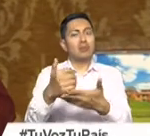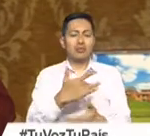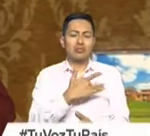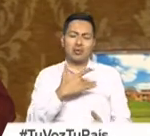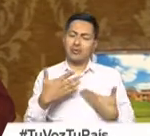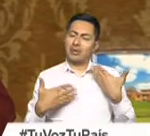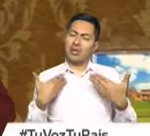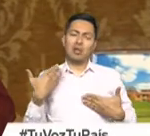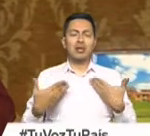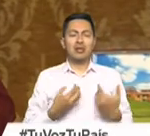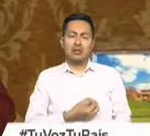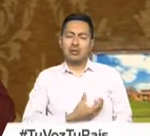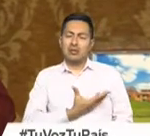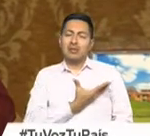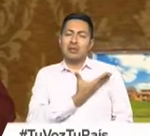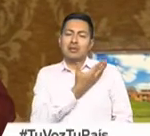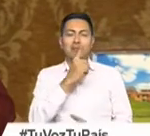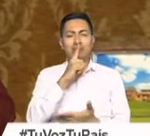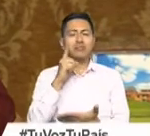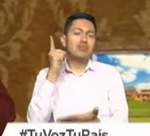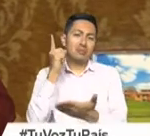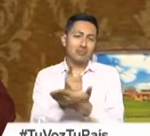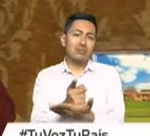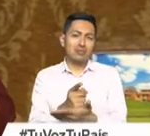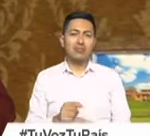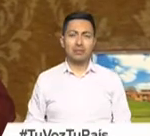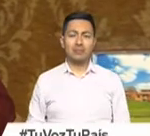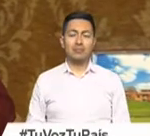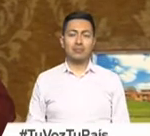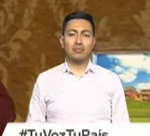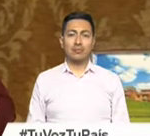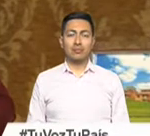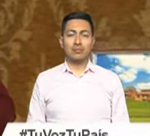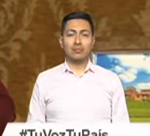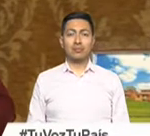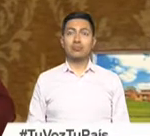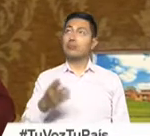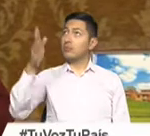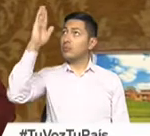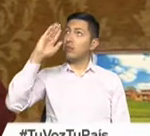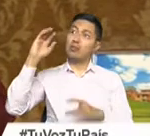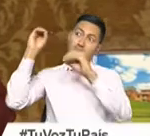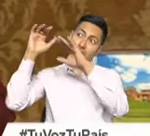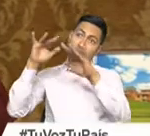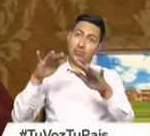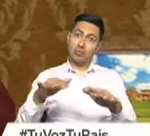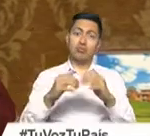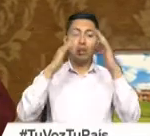nosotros de una alegría infinita que no tiene precio. Y con la bendición de Dios y de la